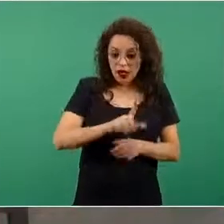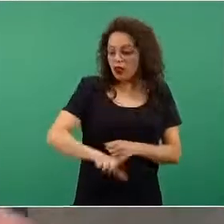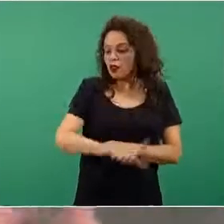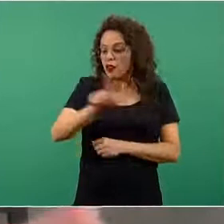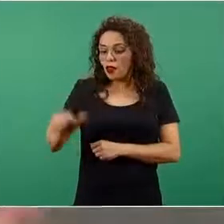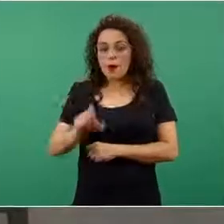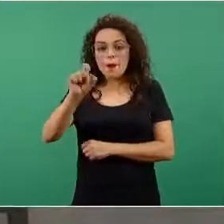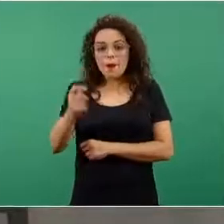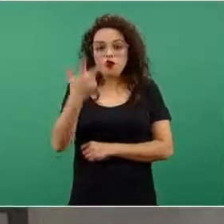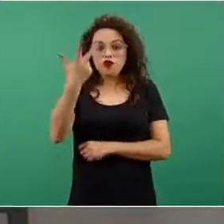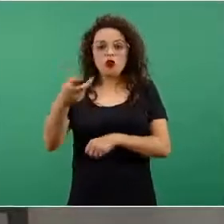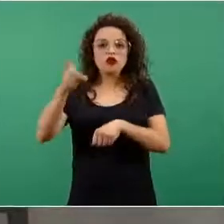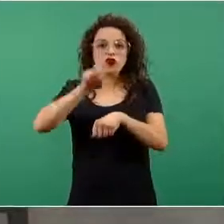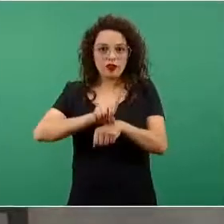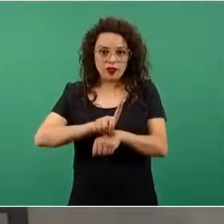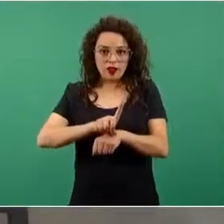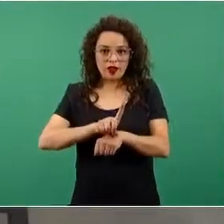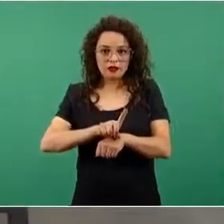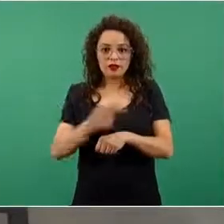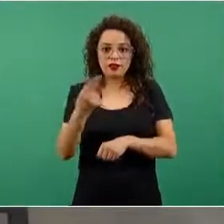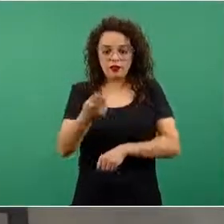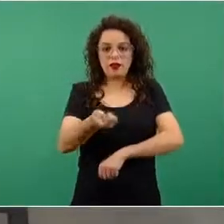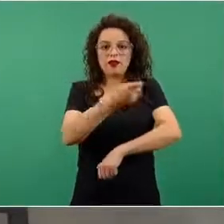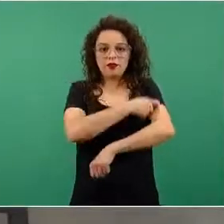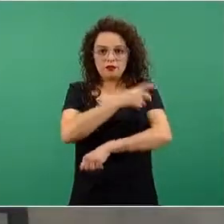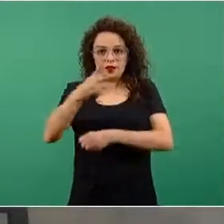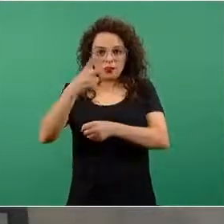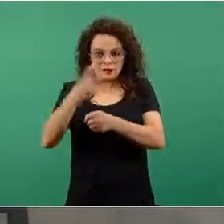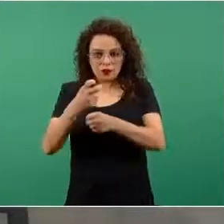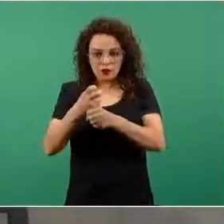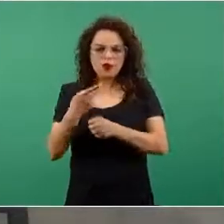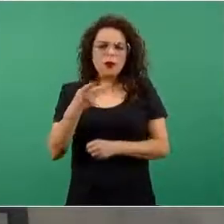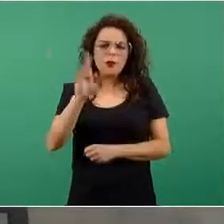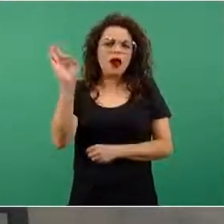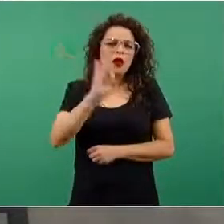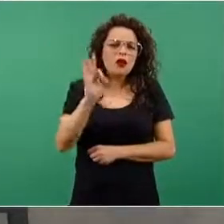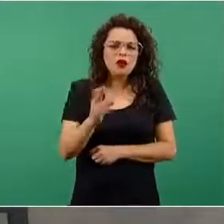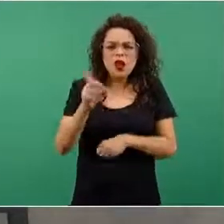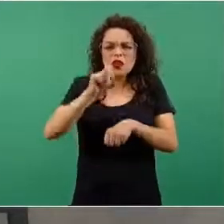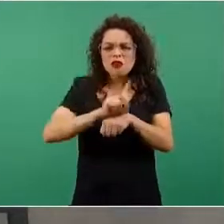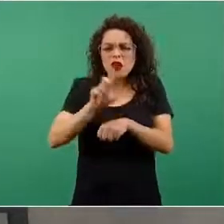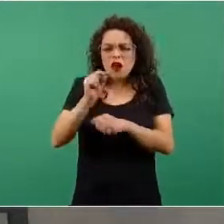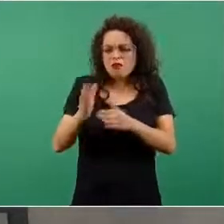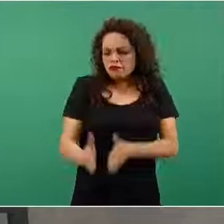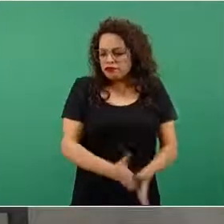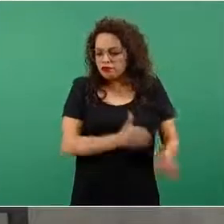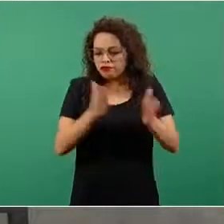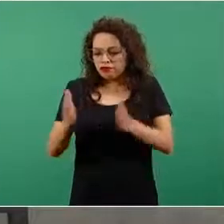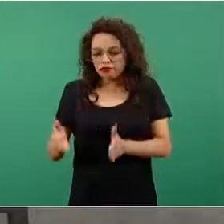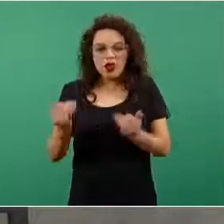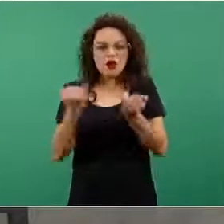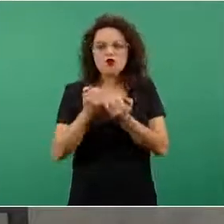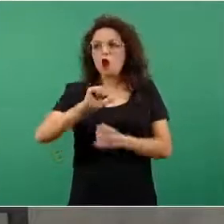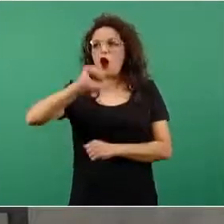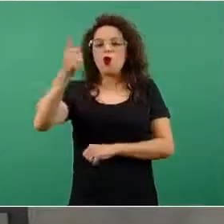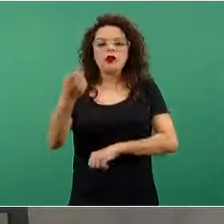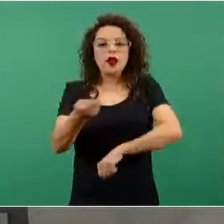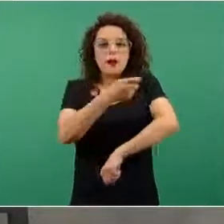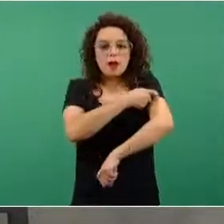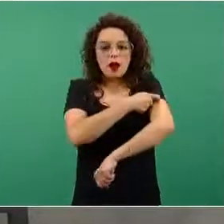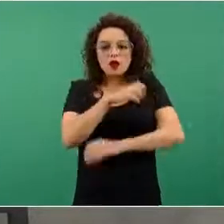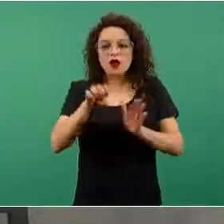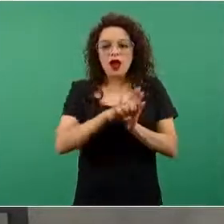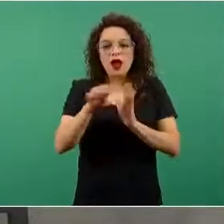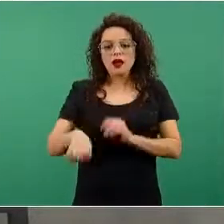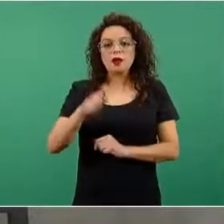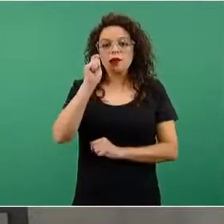primera, pero aún si existiera alguna clase de retraso por algunos días, como ha ocurrido con otras vacunas, como lo comentamos en su momento